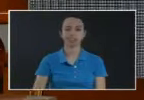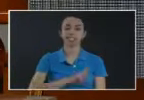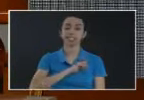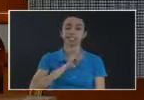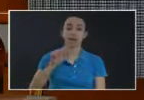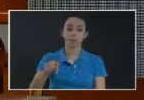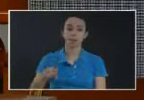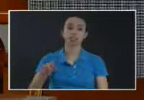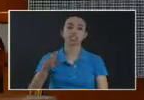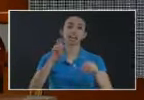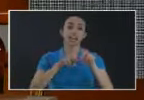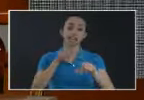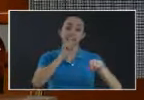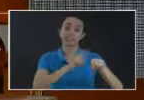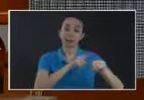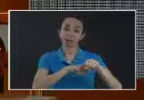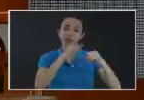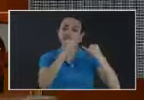Estamos en tiempos finales.